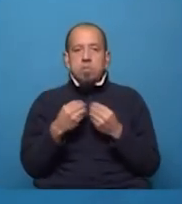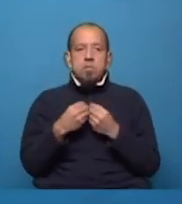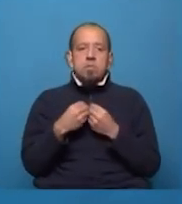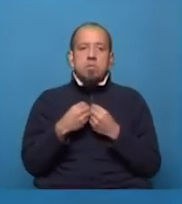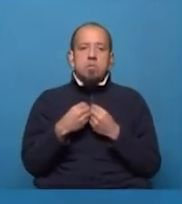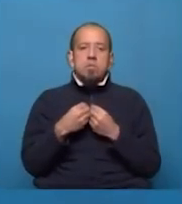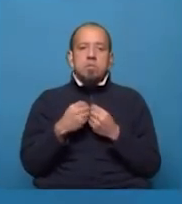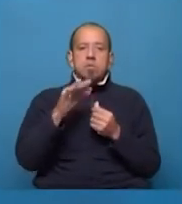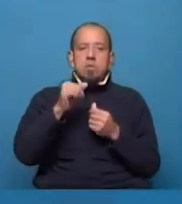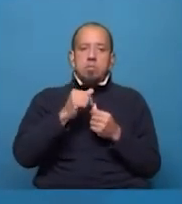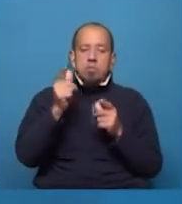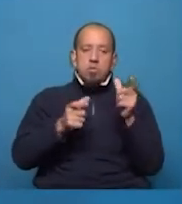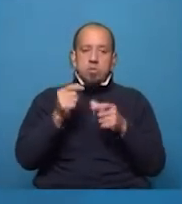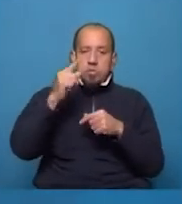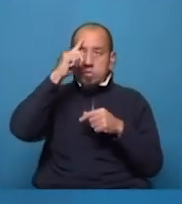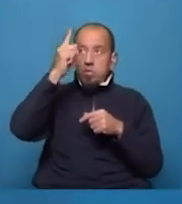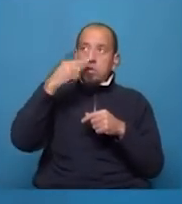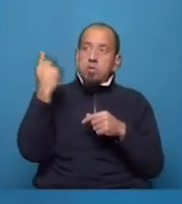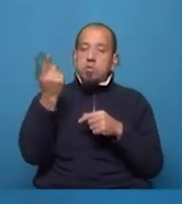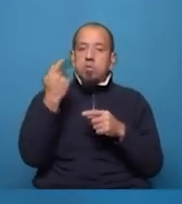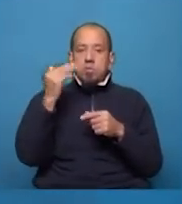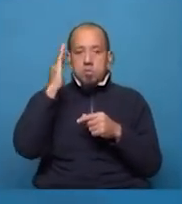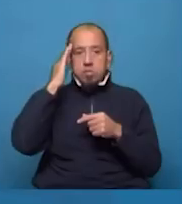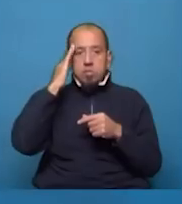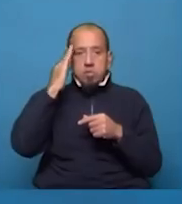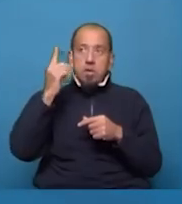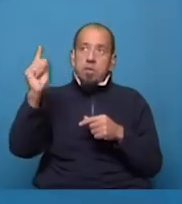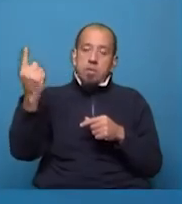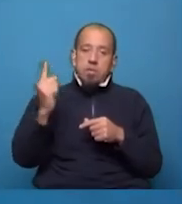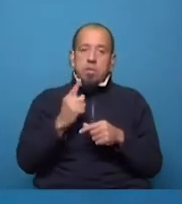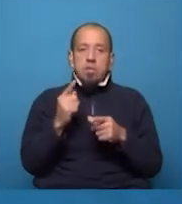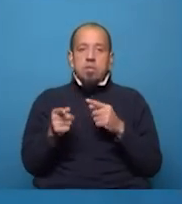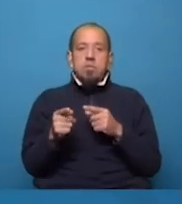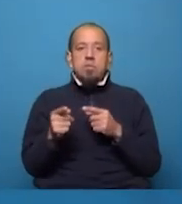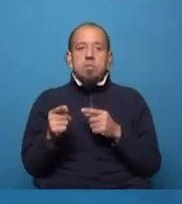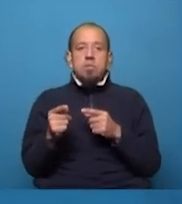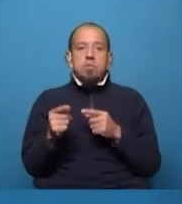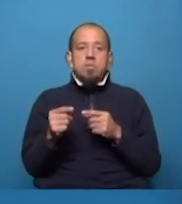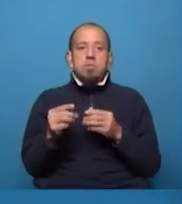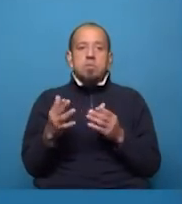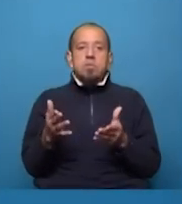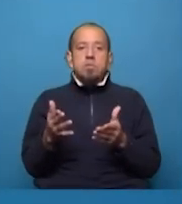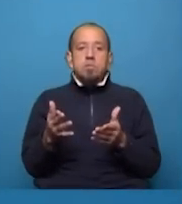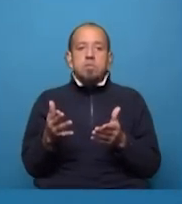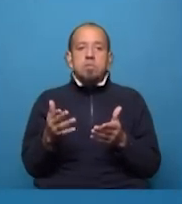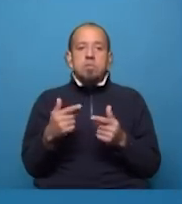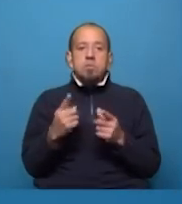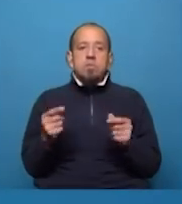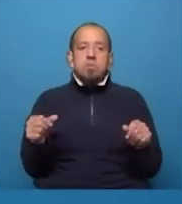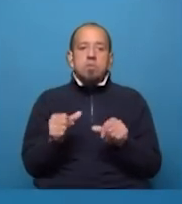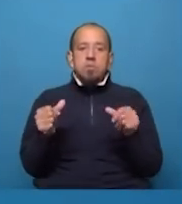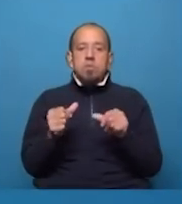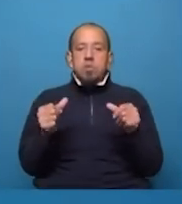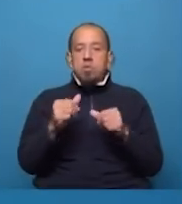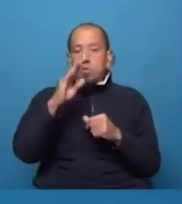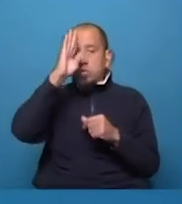y trajimos gente del exterior que se consigue que sabe que viene este ahora si yo eso ya no lo hago y si a los que